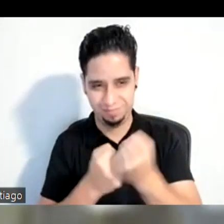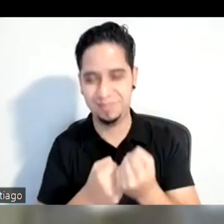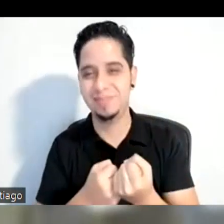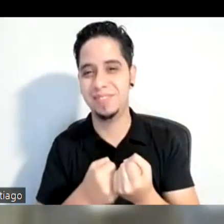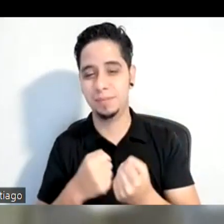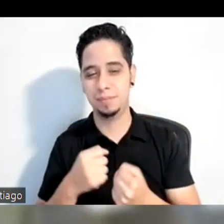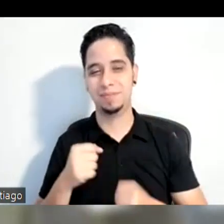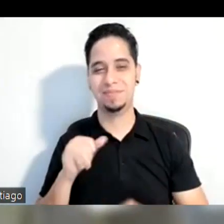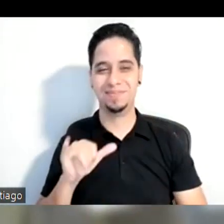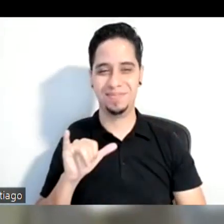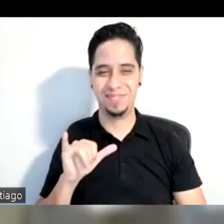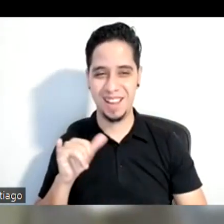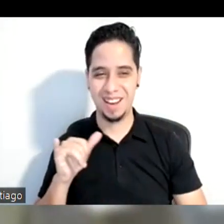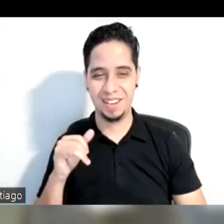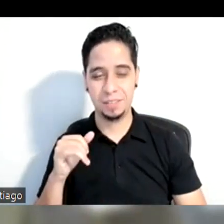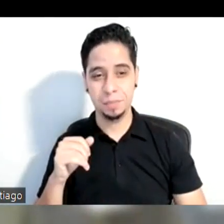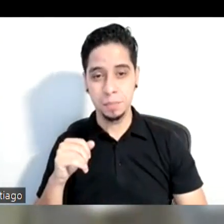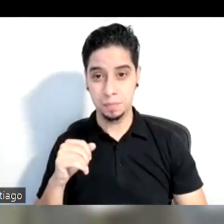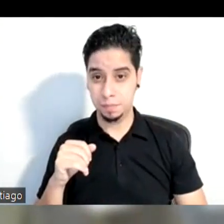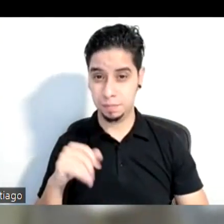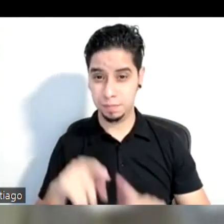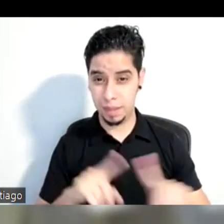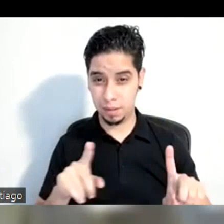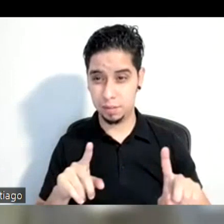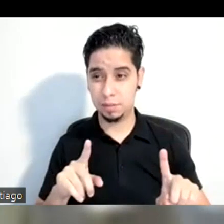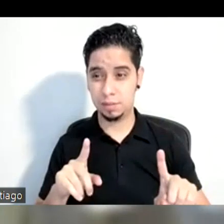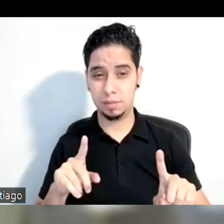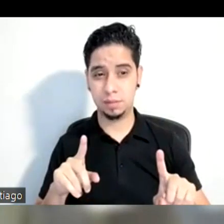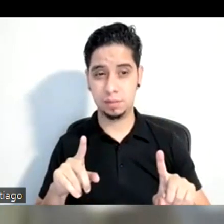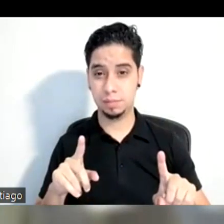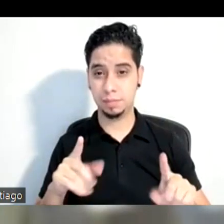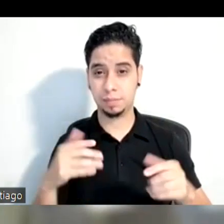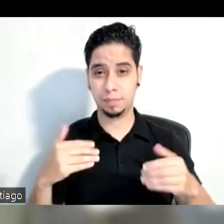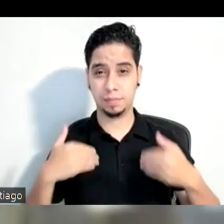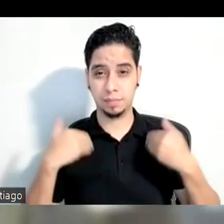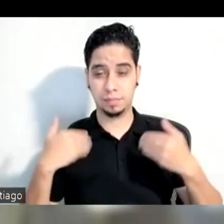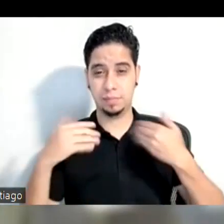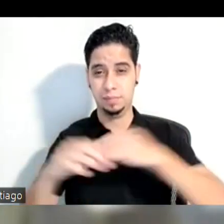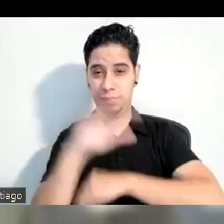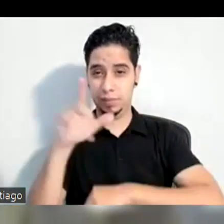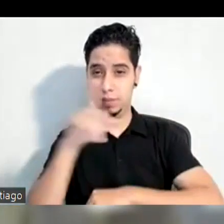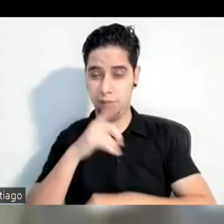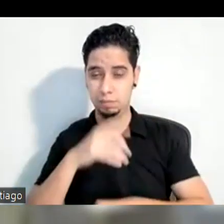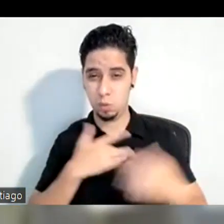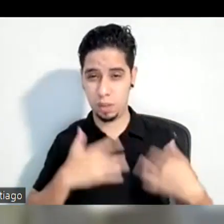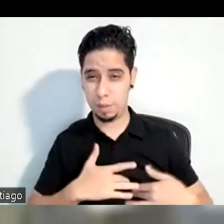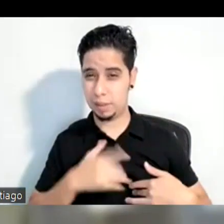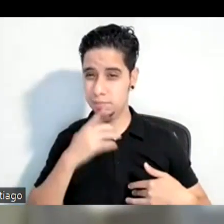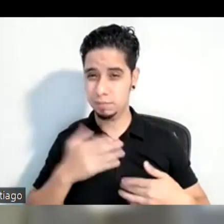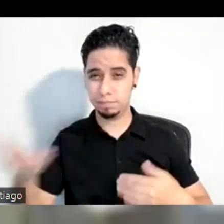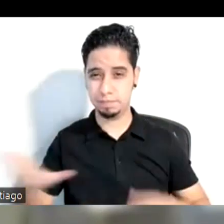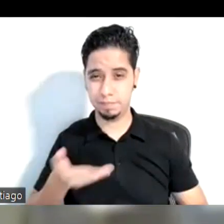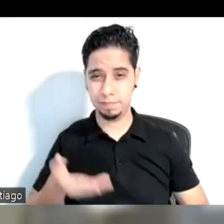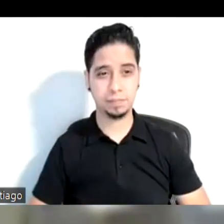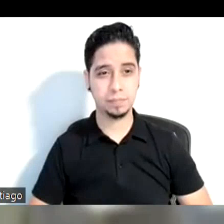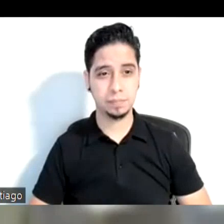De apoyo. Pero, y gracias. Es un placer. Feliz Navidad. De corazón, gracias por invitarme. Y gracias feliz a todos. Navidad, y mira,